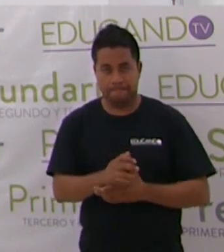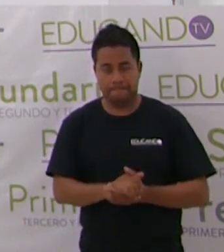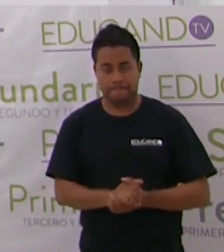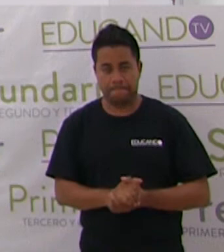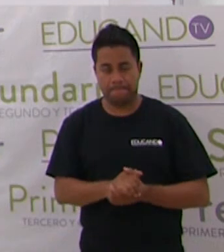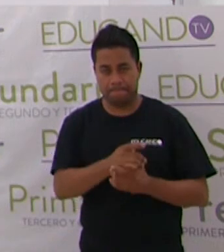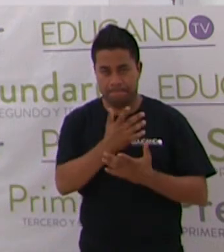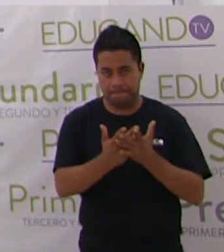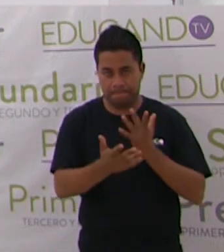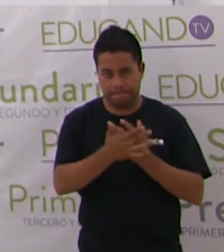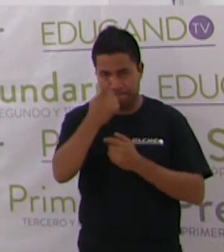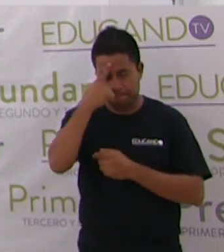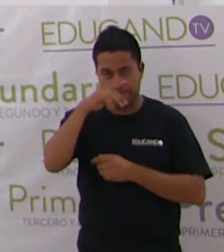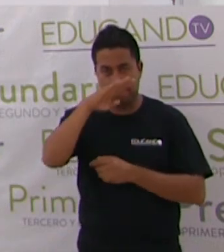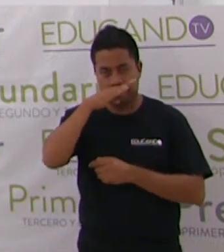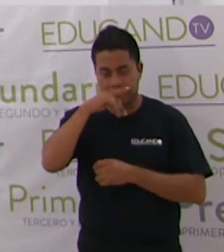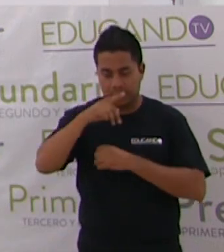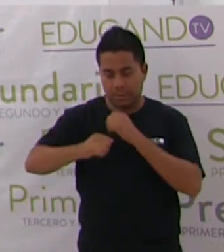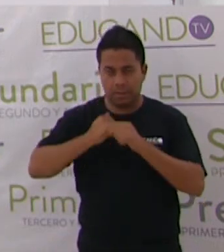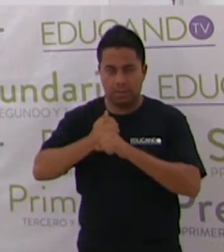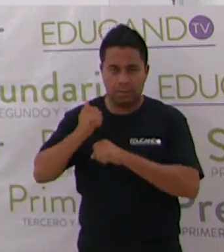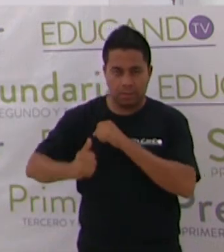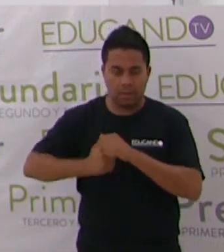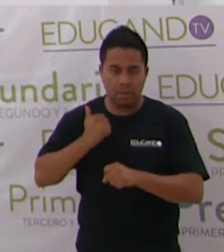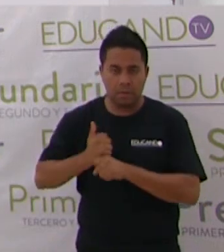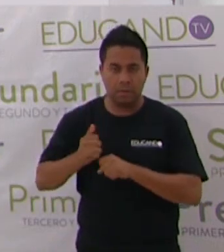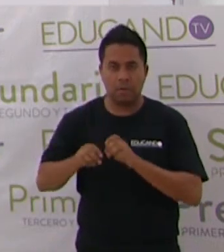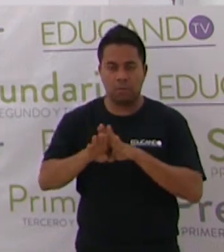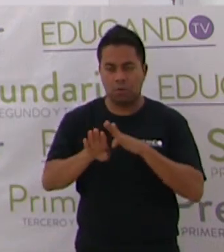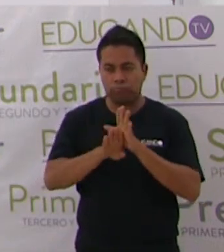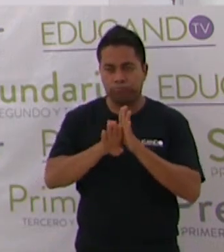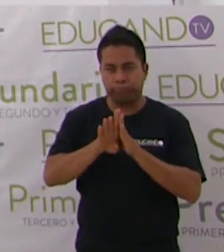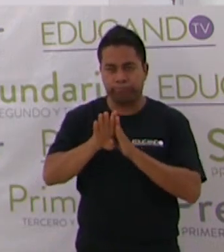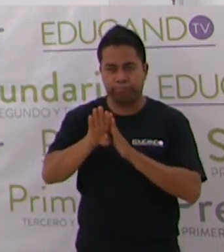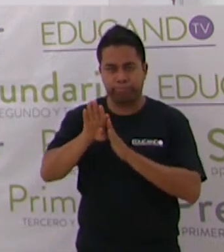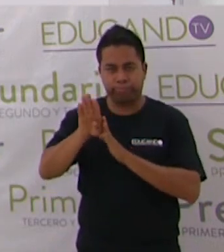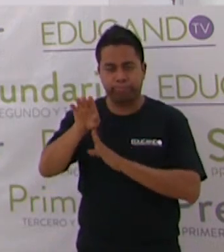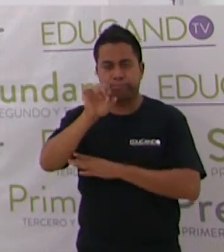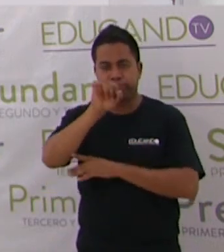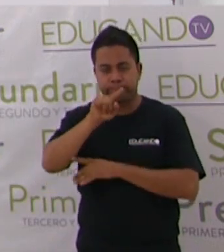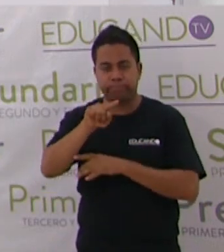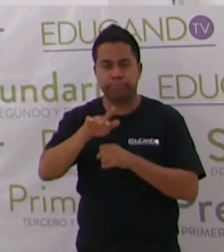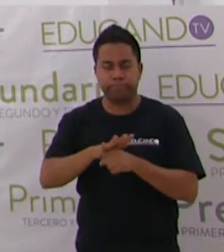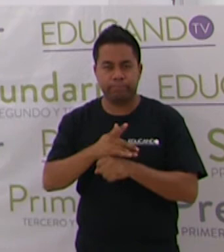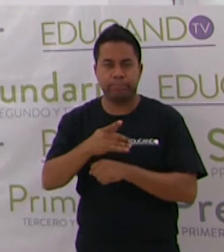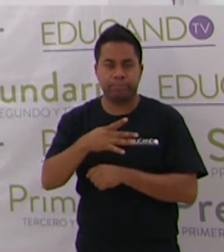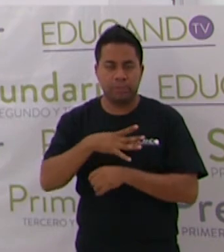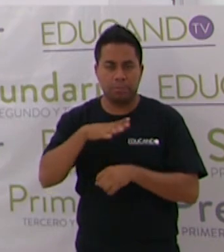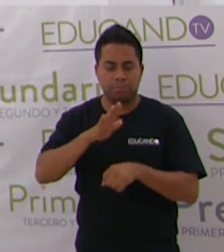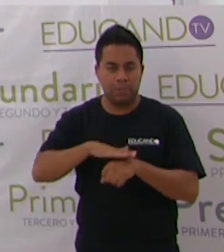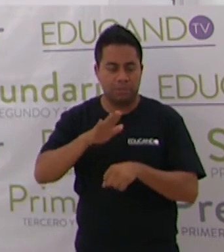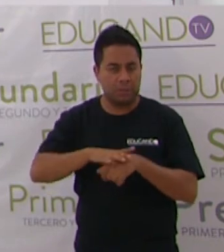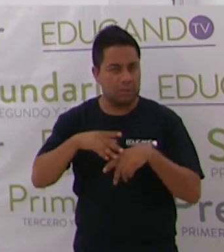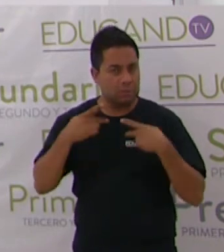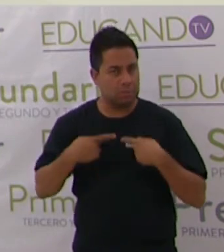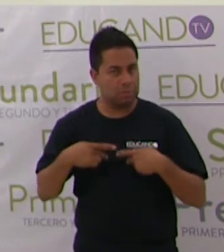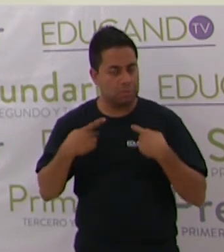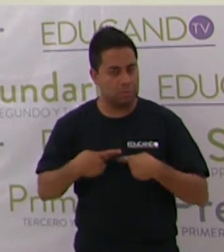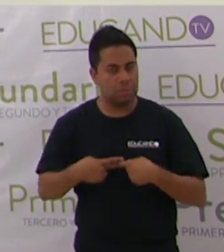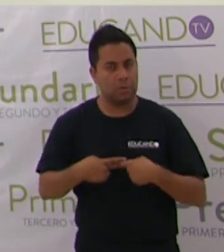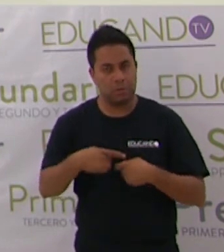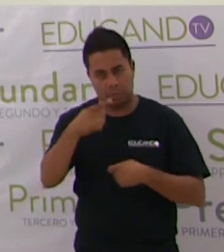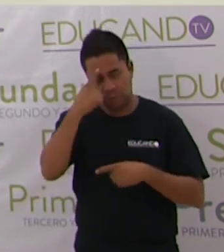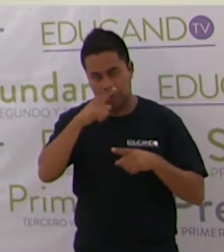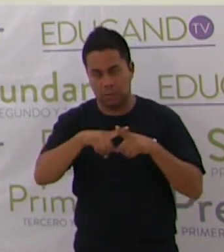la producción de maíz año con año ha ido aumentando también porque somos más cada día y hay